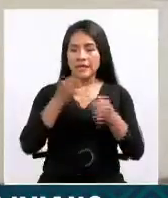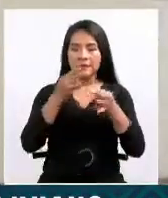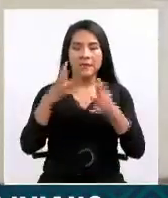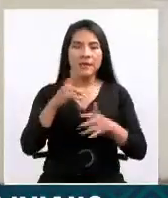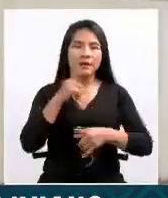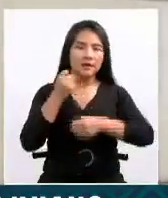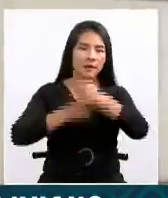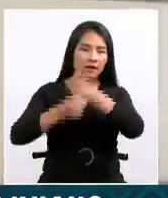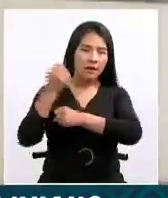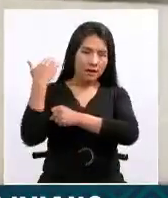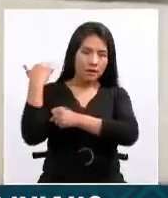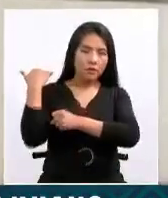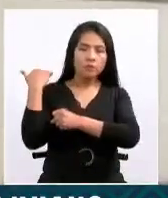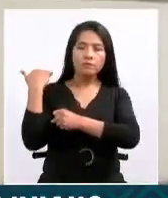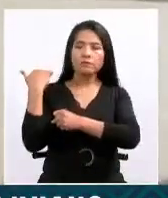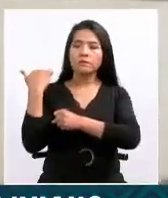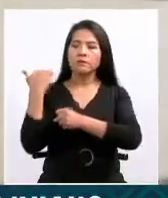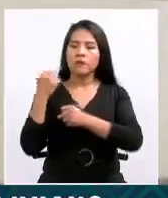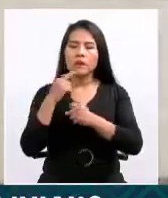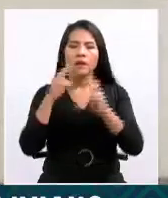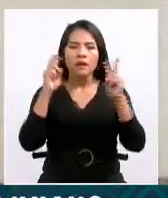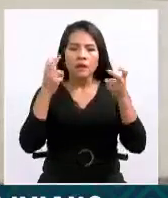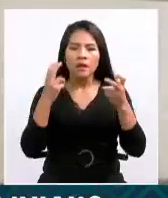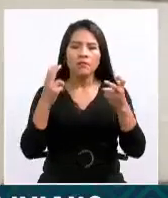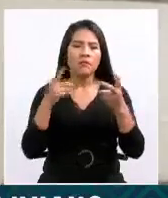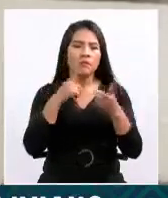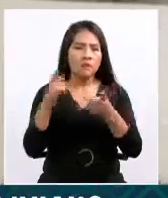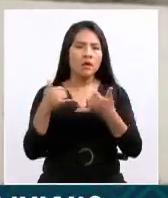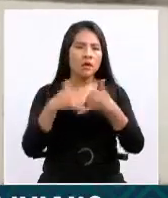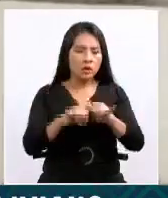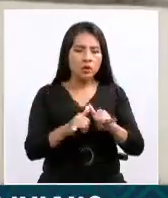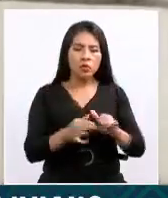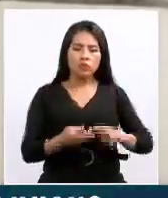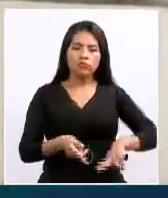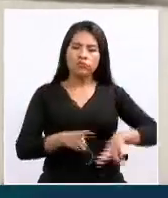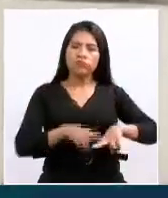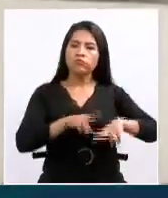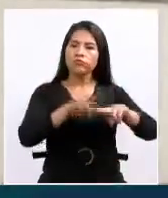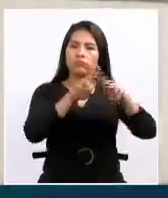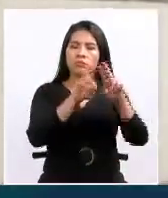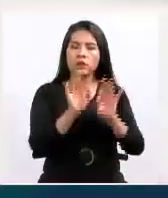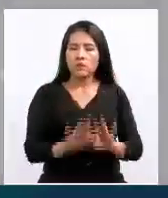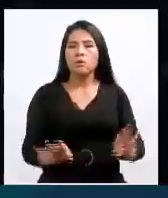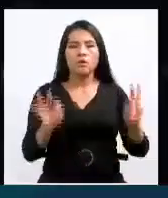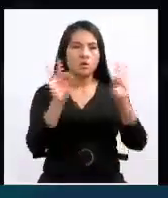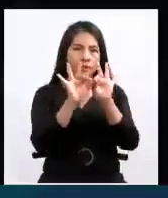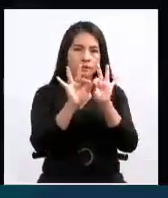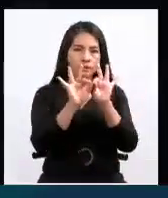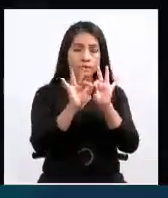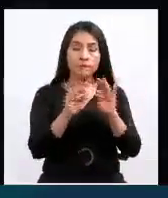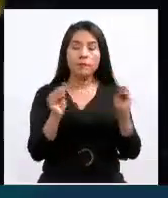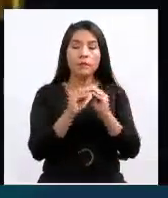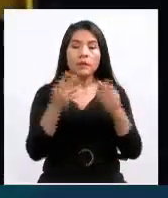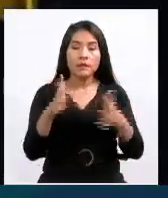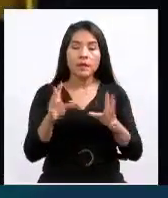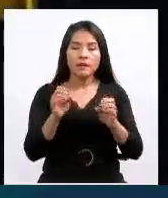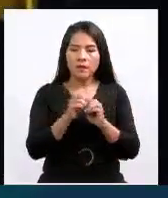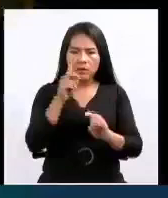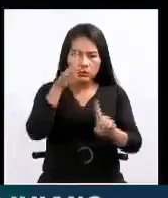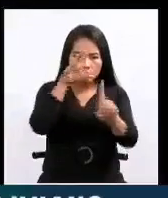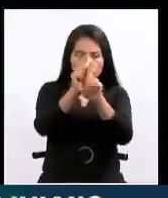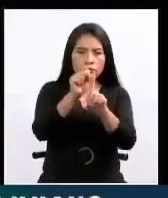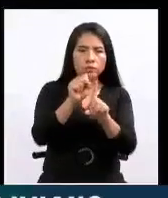ya, que está creciendo de manera importante. La teledetección permite